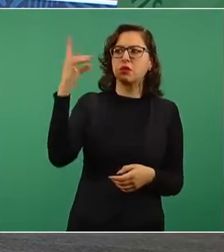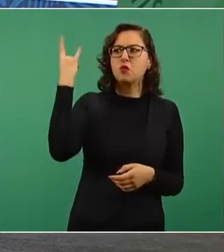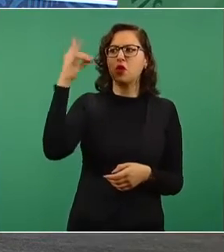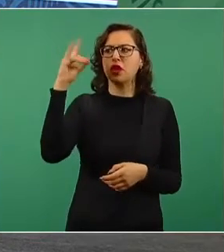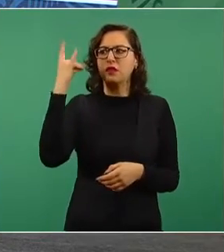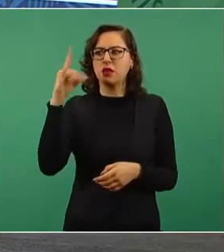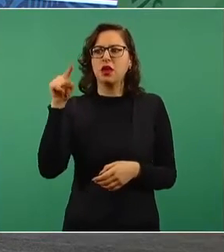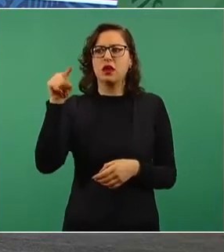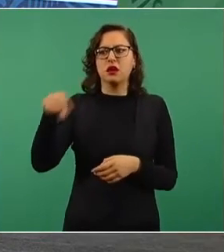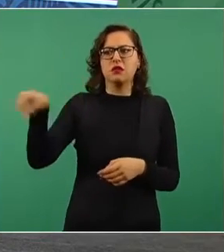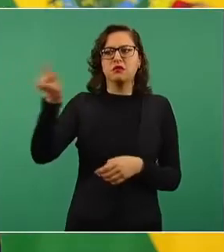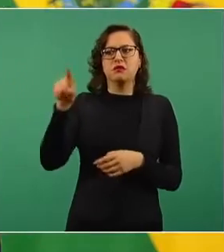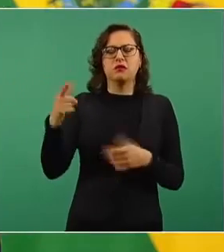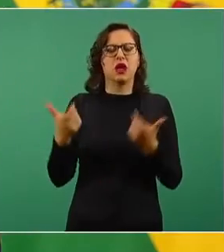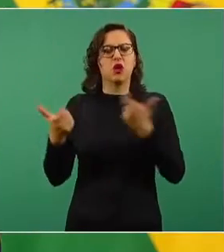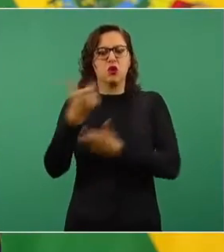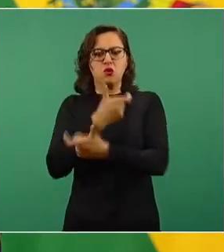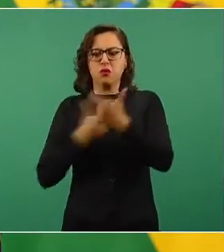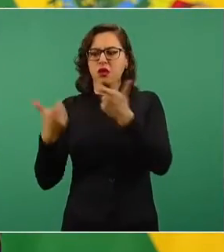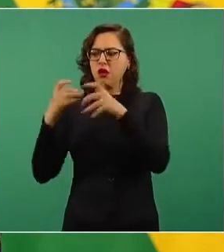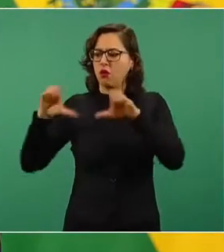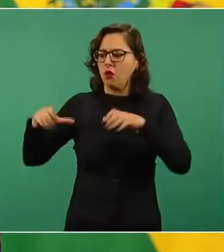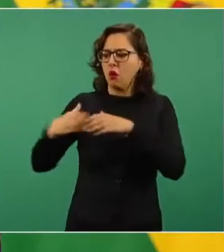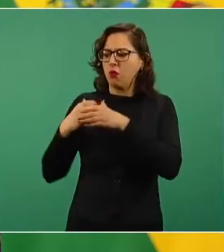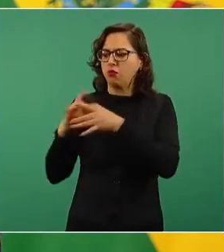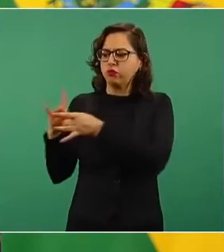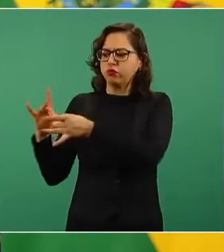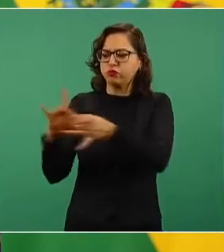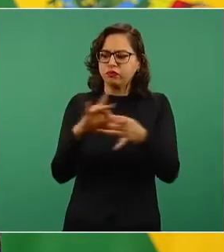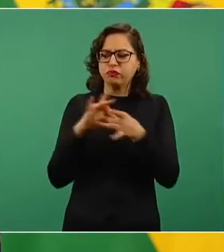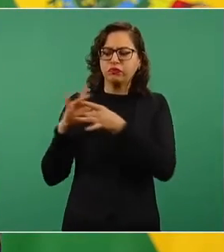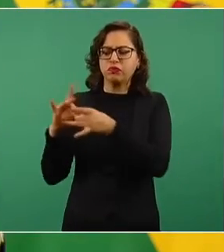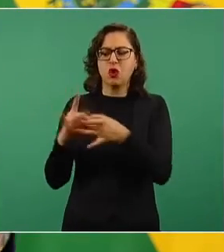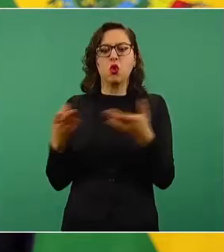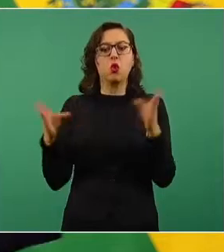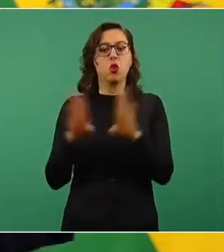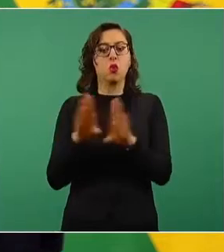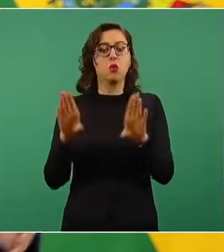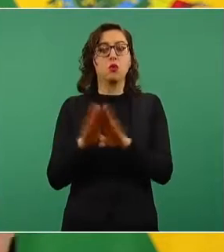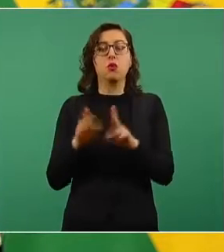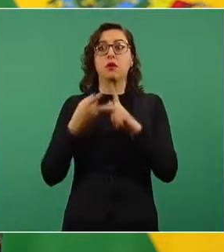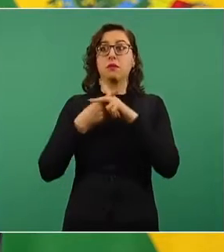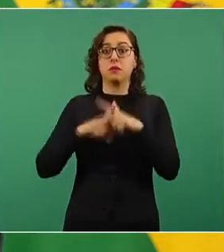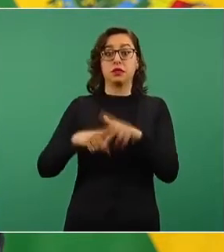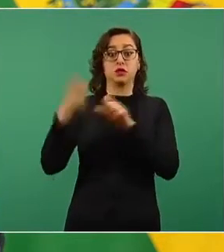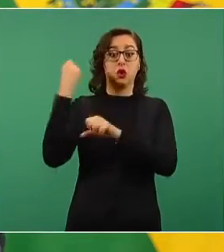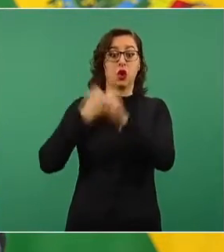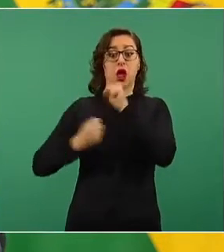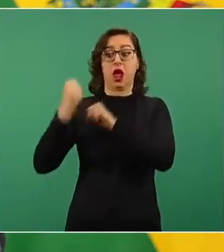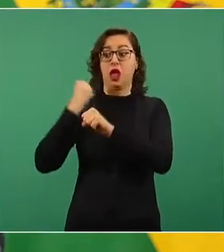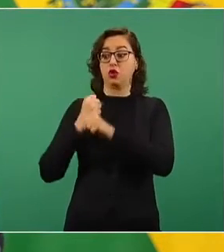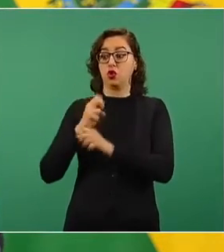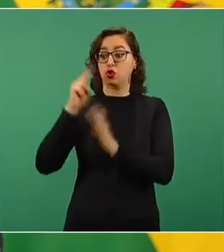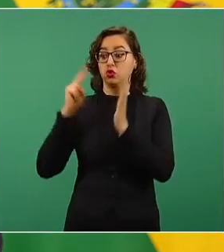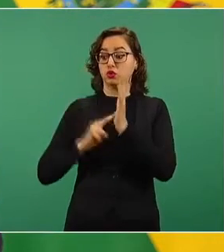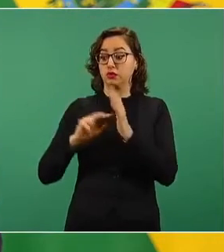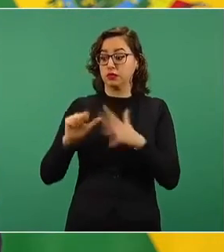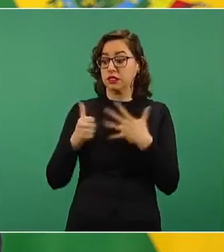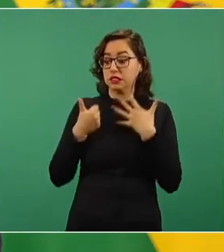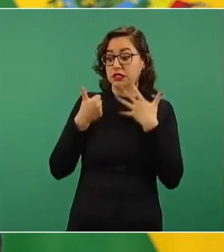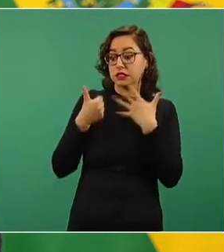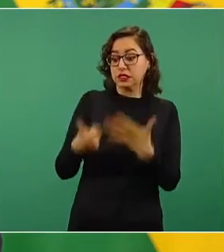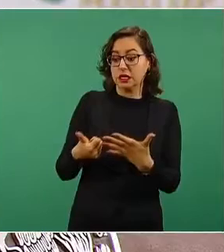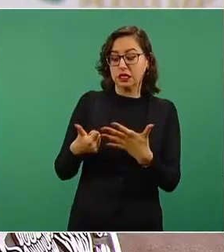social, comunitario, productivo, que lo aplicábamos a partir del año 2006, con indicadores,